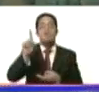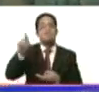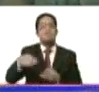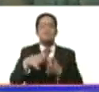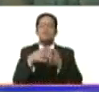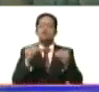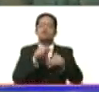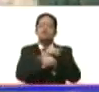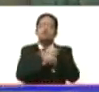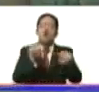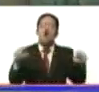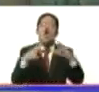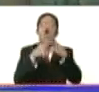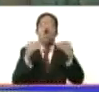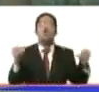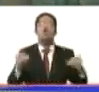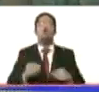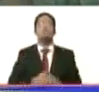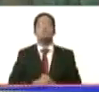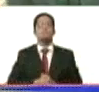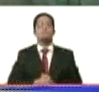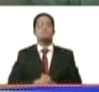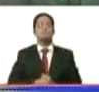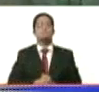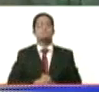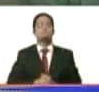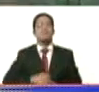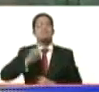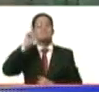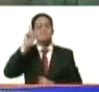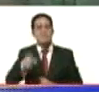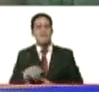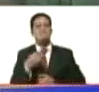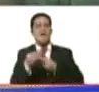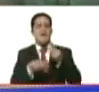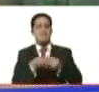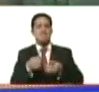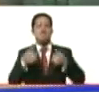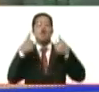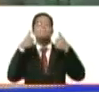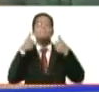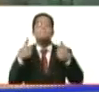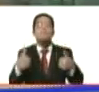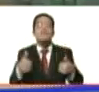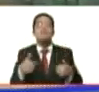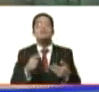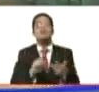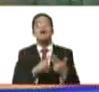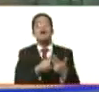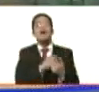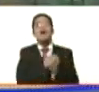todo. Las cosas tienen que hacerse bien, hacerse con amor.